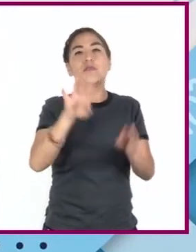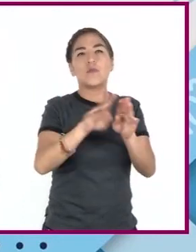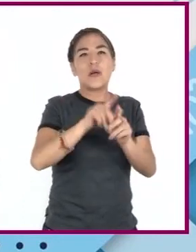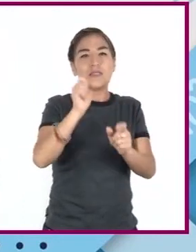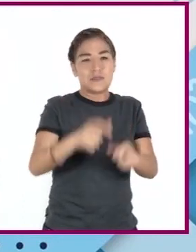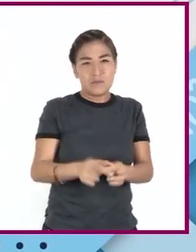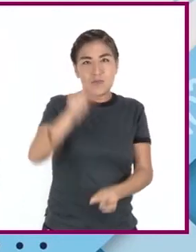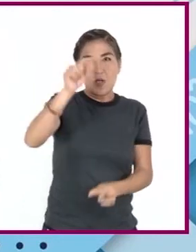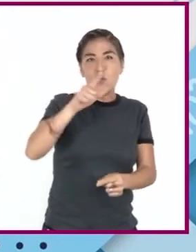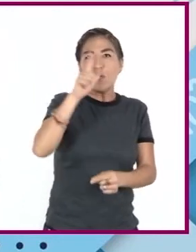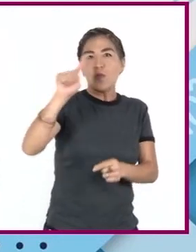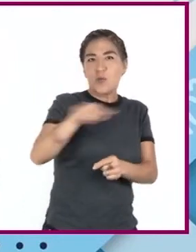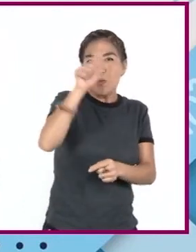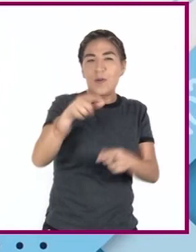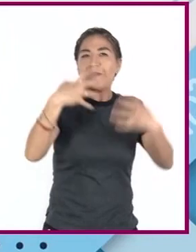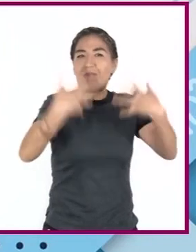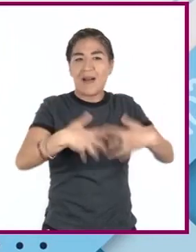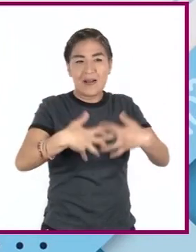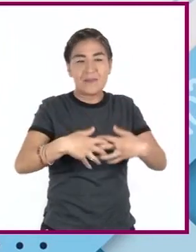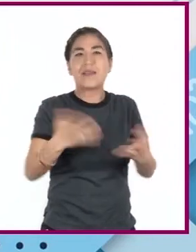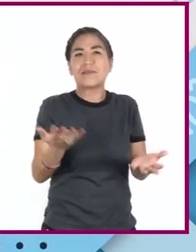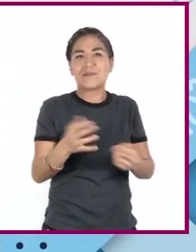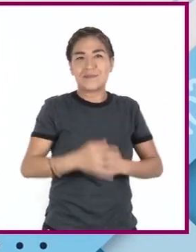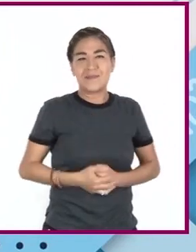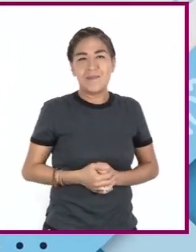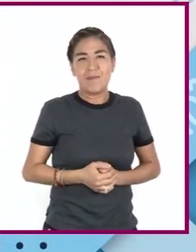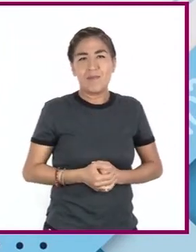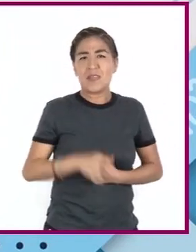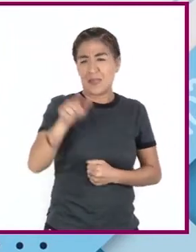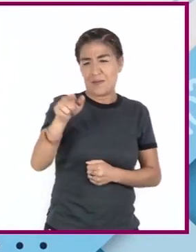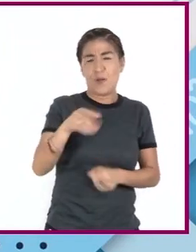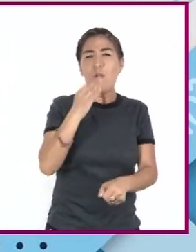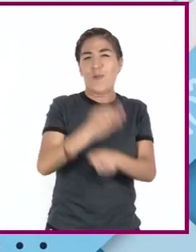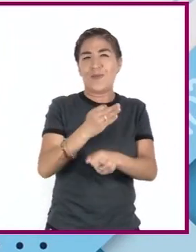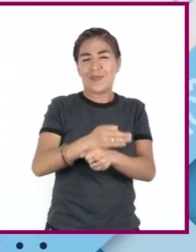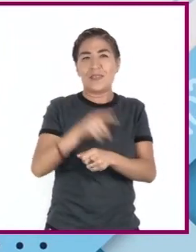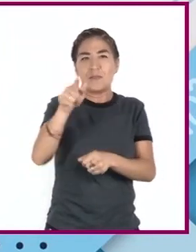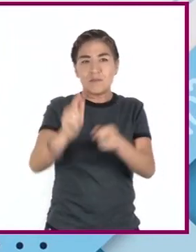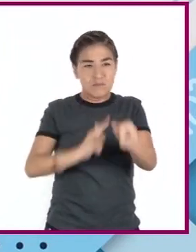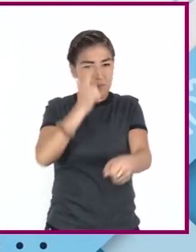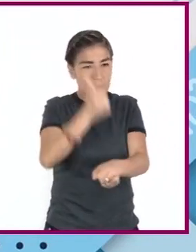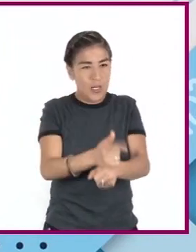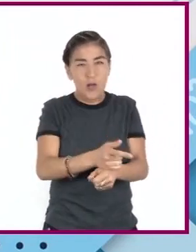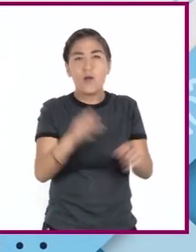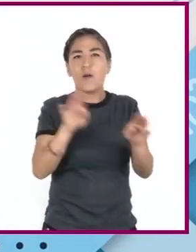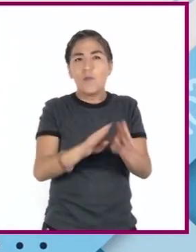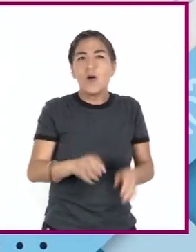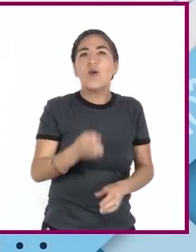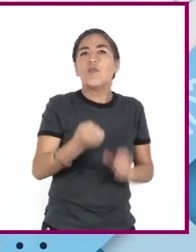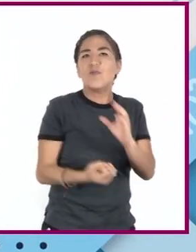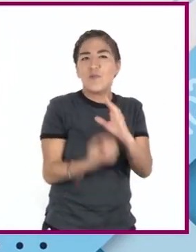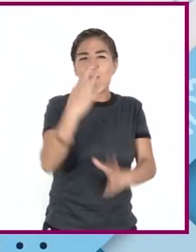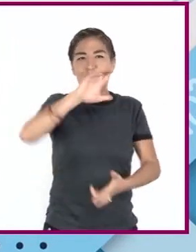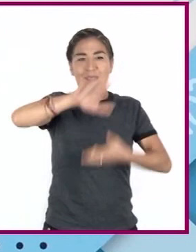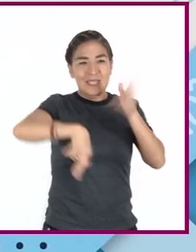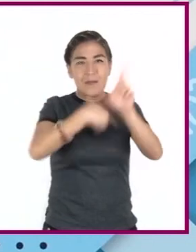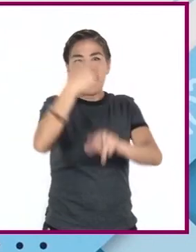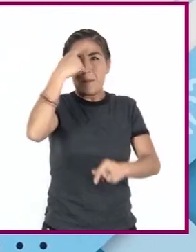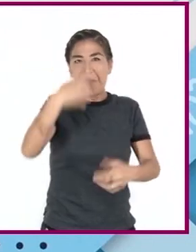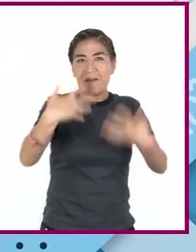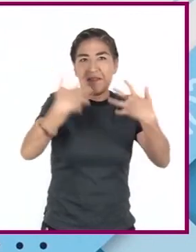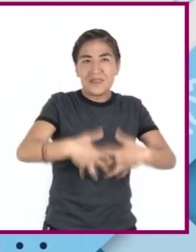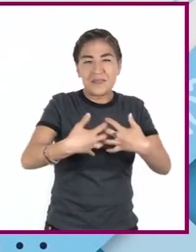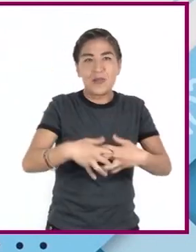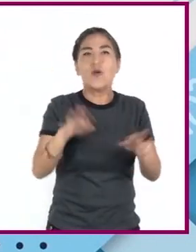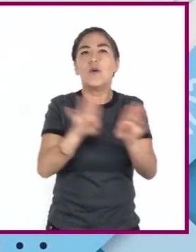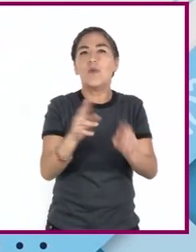generadores eólicos. Señor Faraday, su descubrimiento marcó otro tipo de revolución industrial basada en el